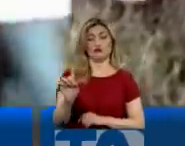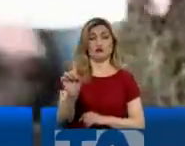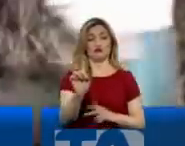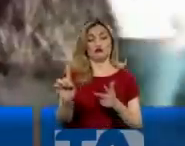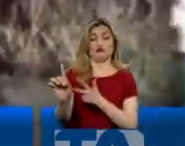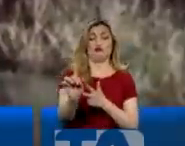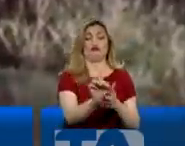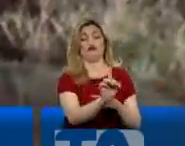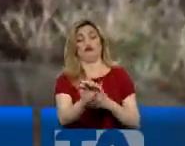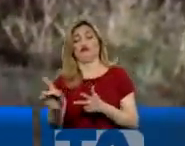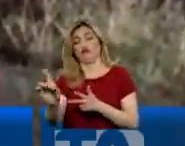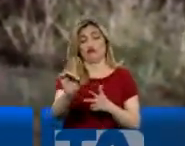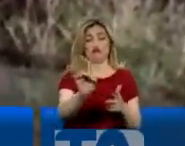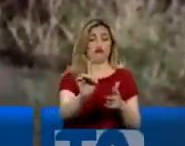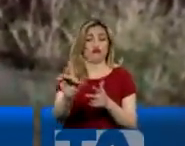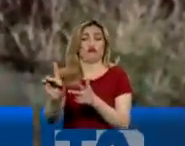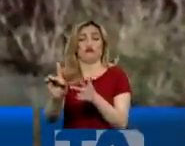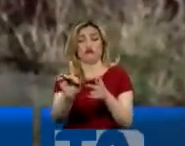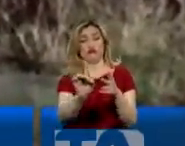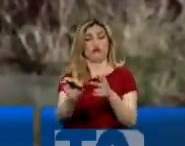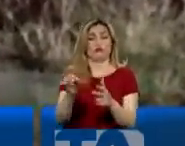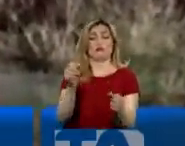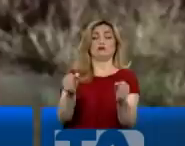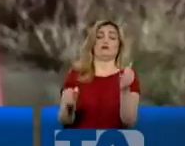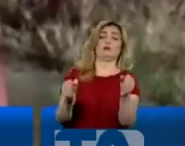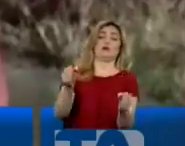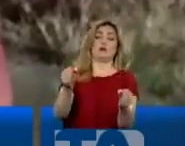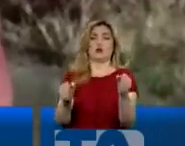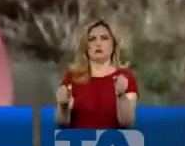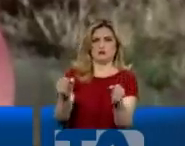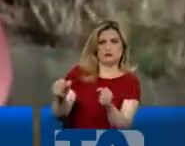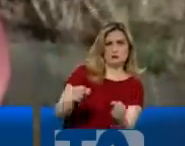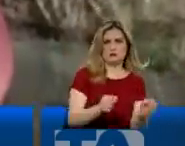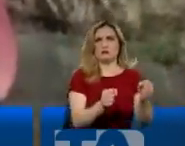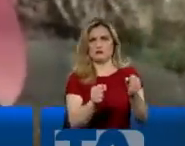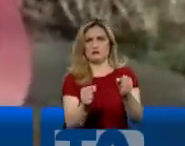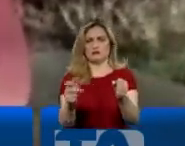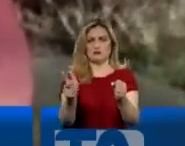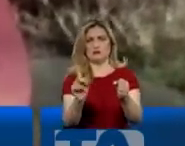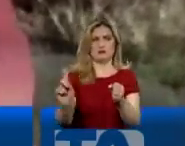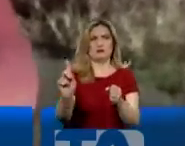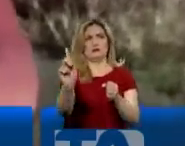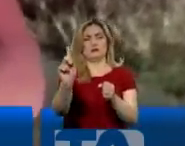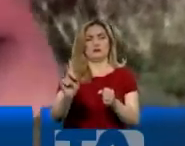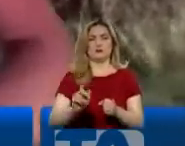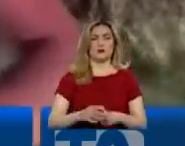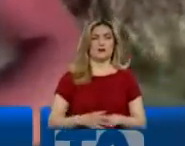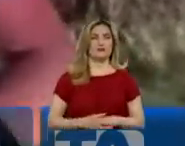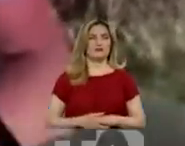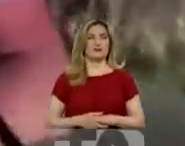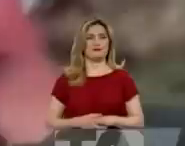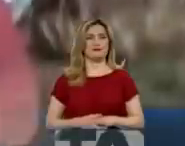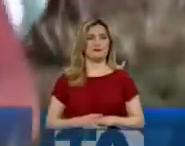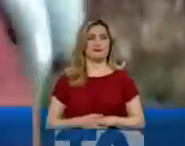para acá había una camioneta detrás del señor del borrachito que venía haciendo parqueo para que los carros lo escriben pero